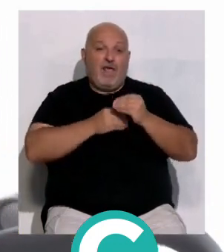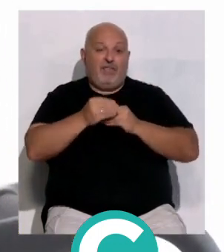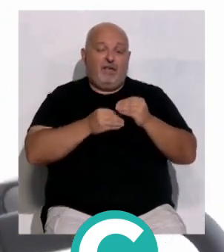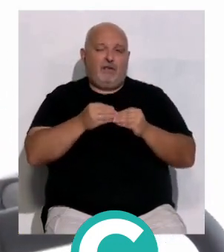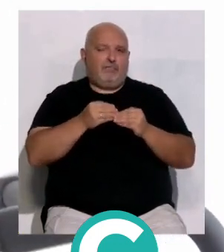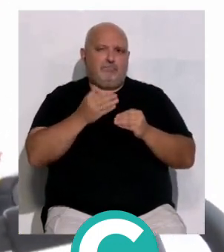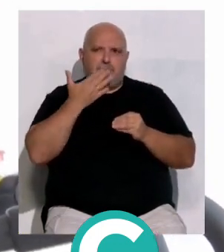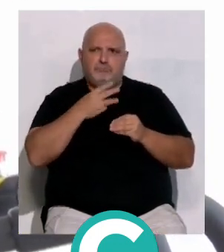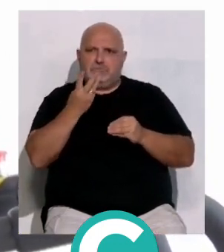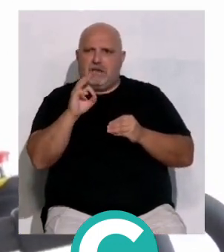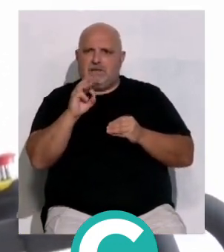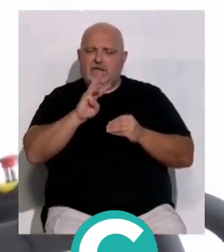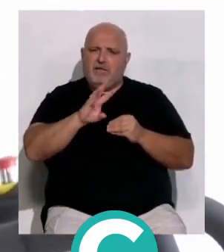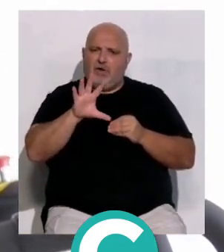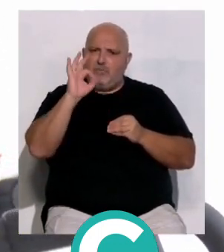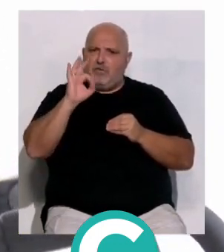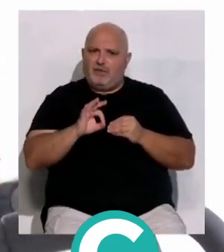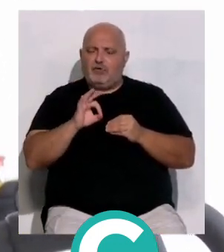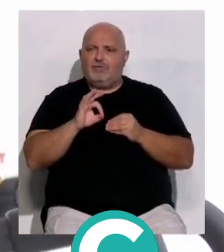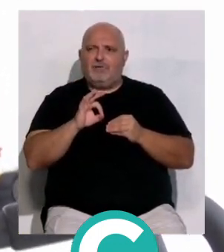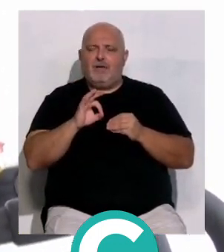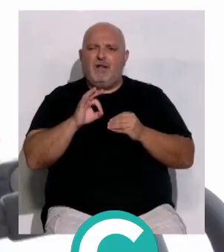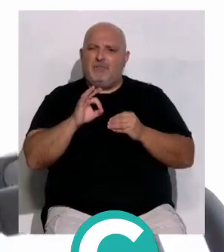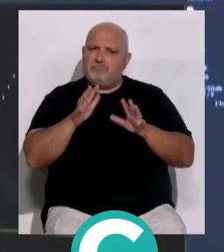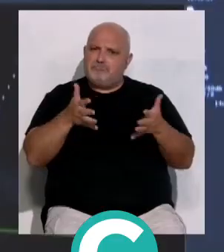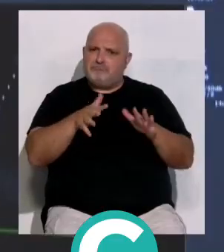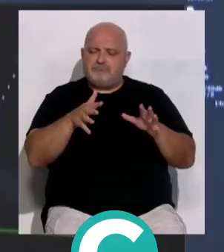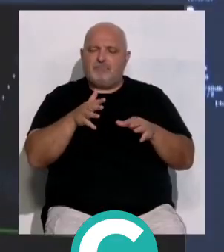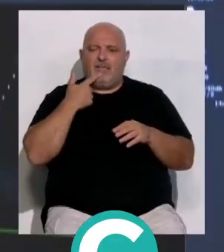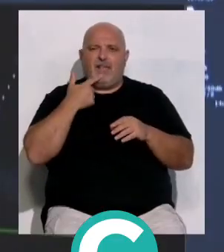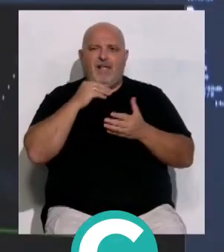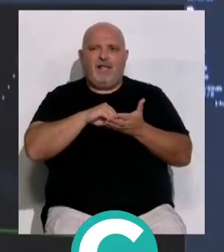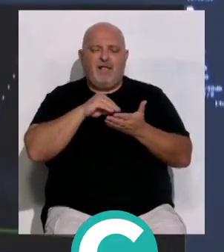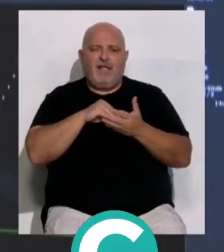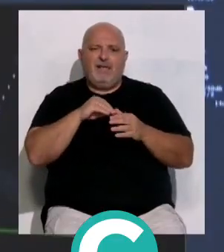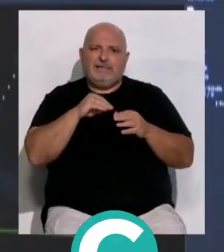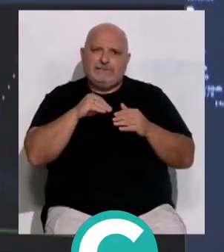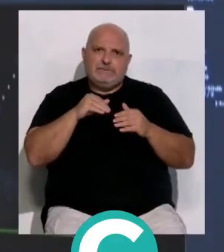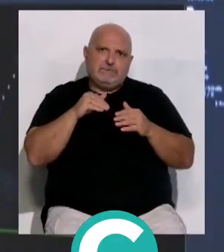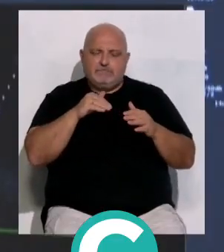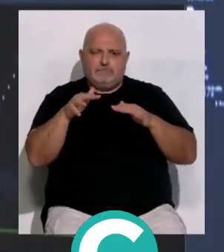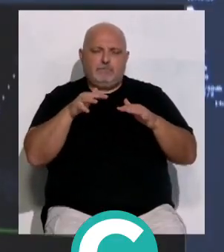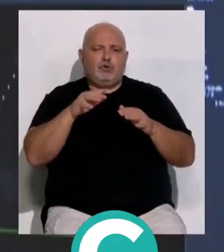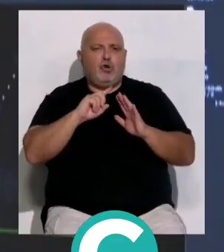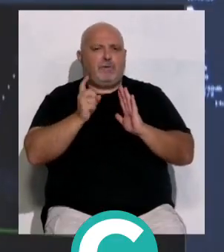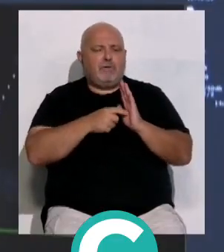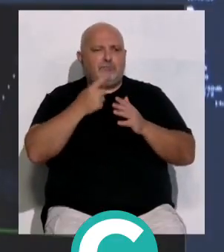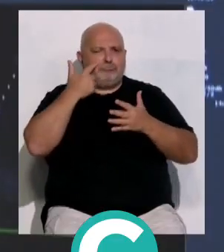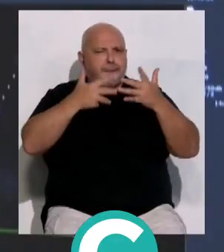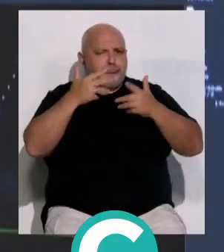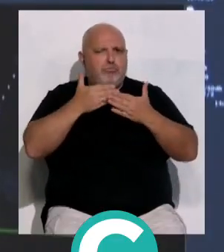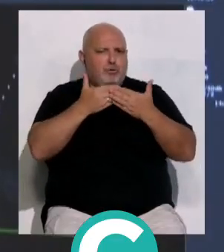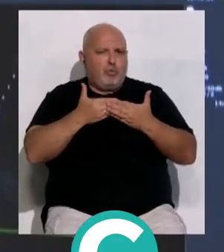está en torno a un 30-35%, siendo muy optimista. El impacto que tenemos es muy... Está totalmente cuantificado